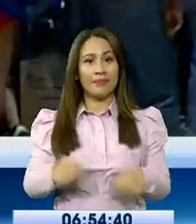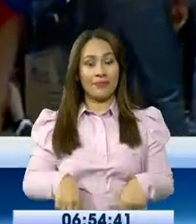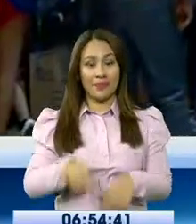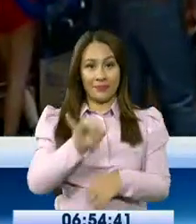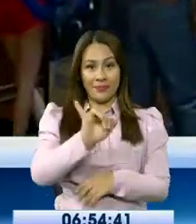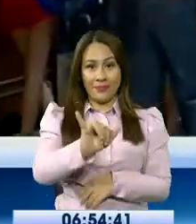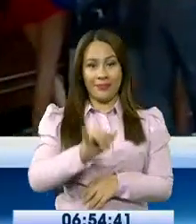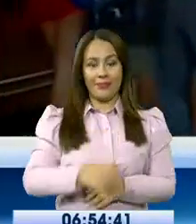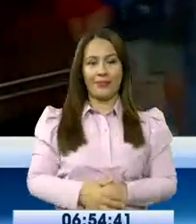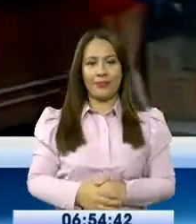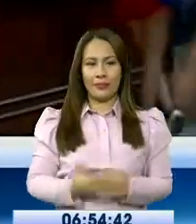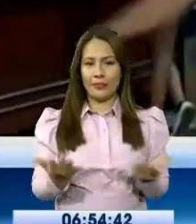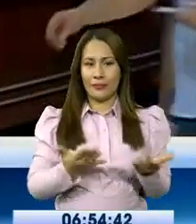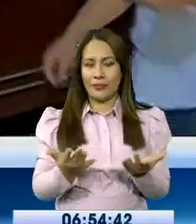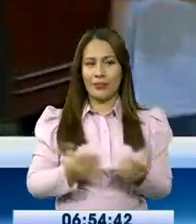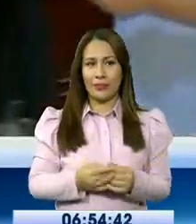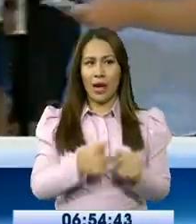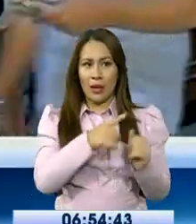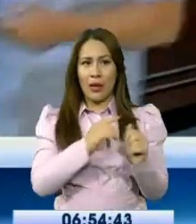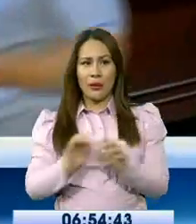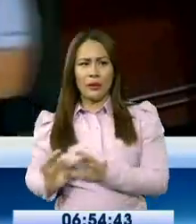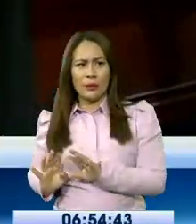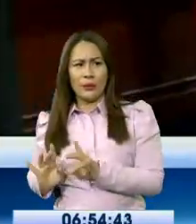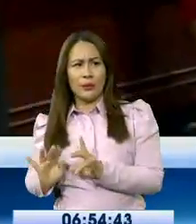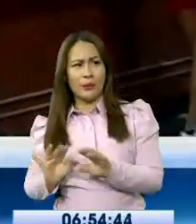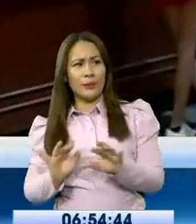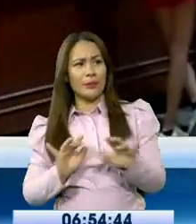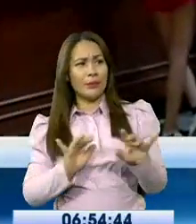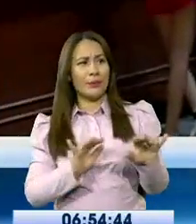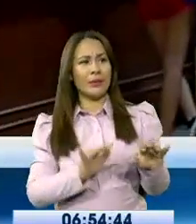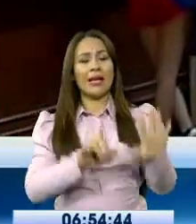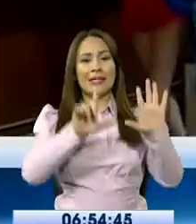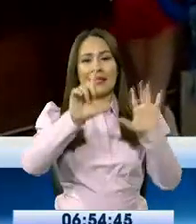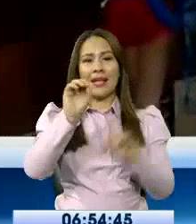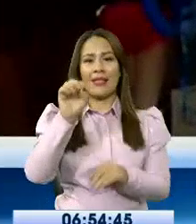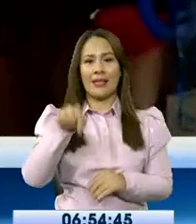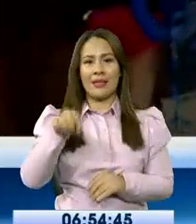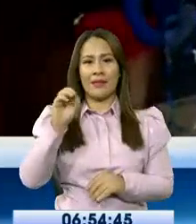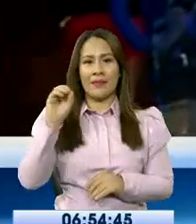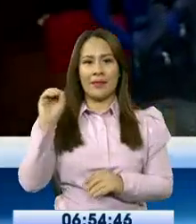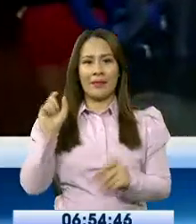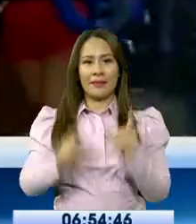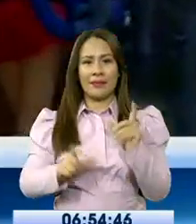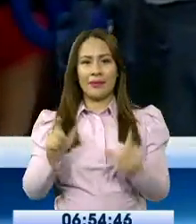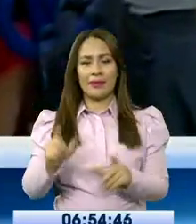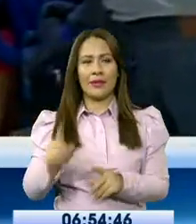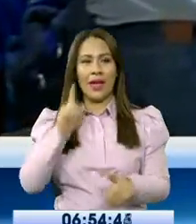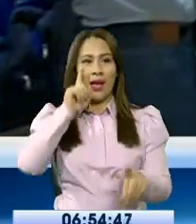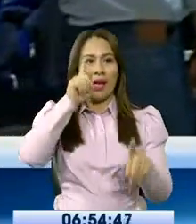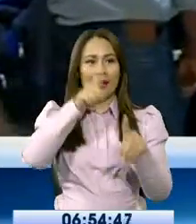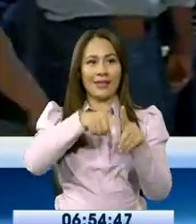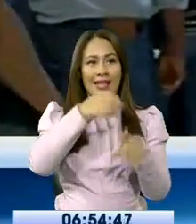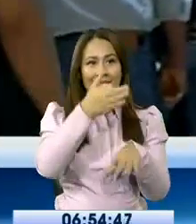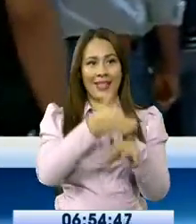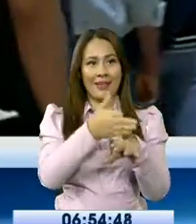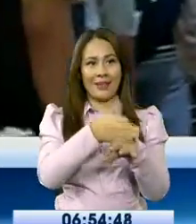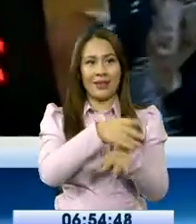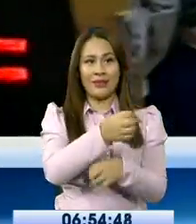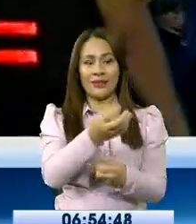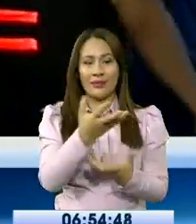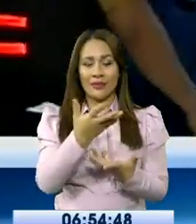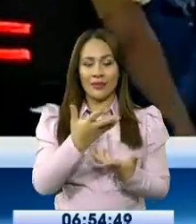sábado, donde se prevé acudan aproximadamente 70.000 personas hasta la terminal terrestre de Guayaquil. Seguimos dialogando con los